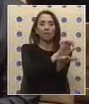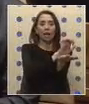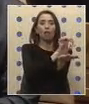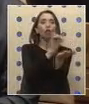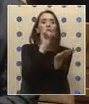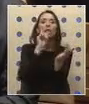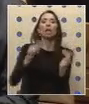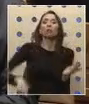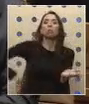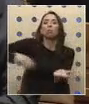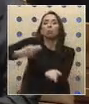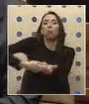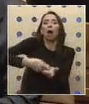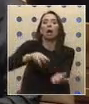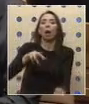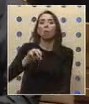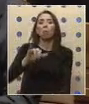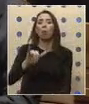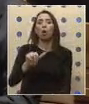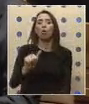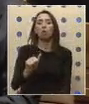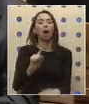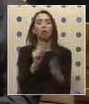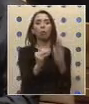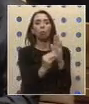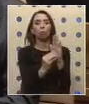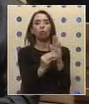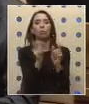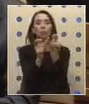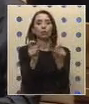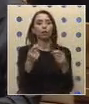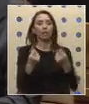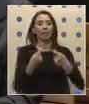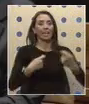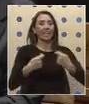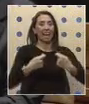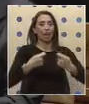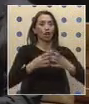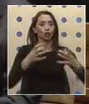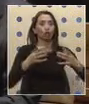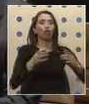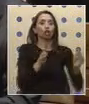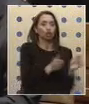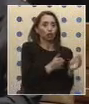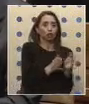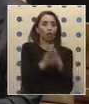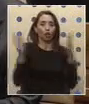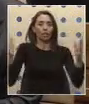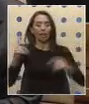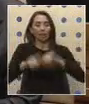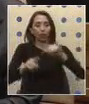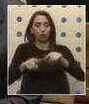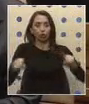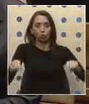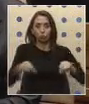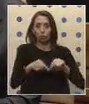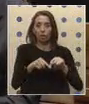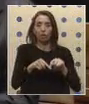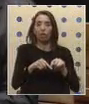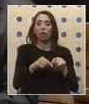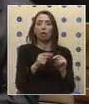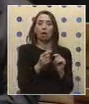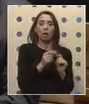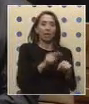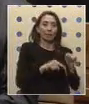tiene que financiar y no está establecido que todos los que hacen grandes negocios con el suelo, chicos y grandes, todos los que generan, obtienen plusvalía,